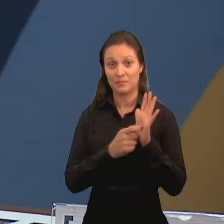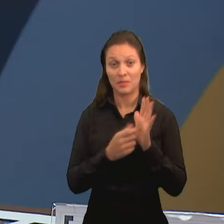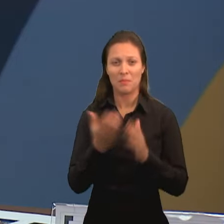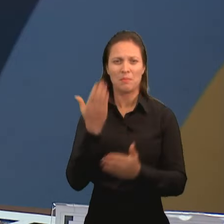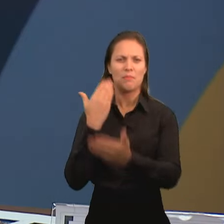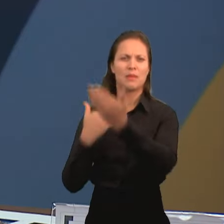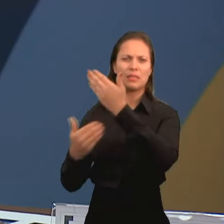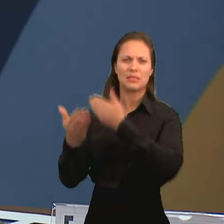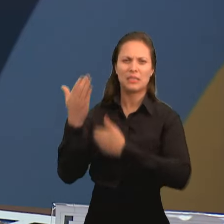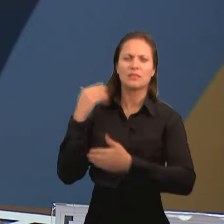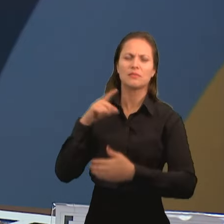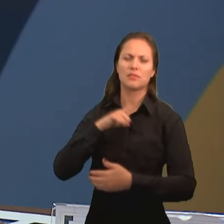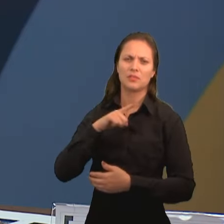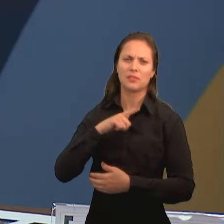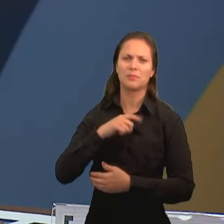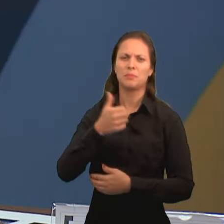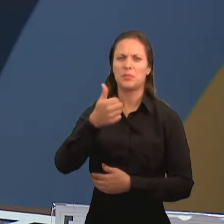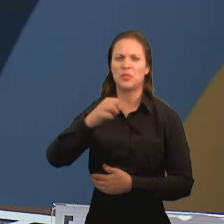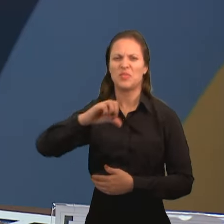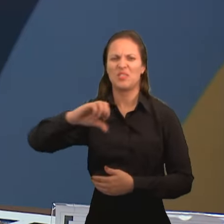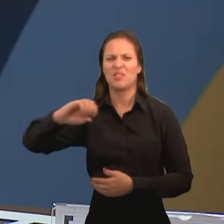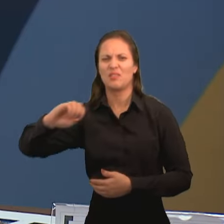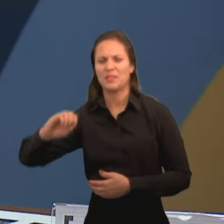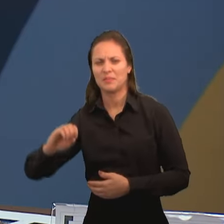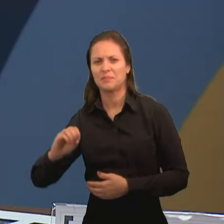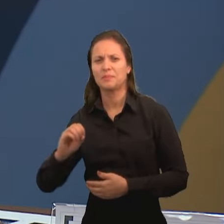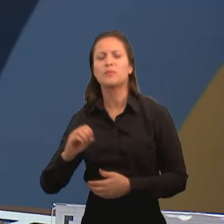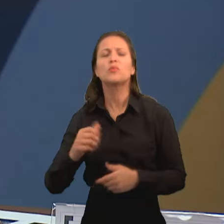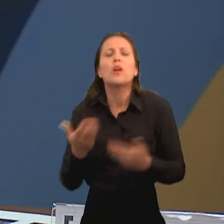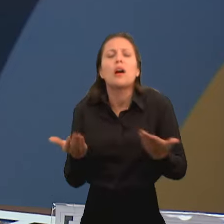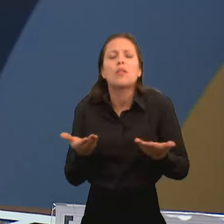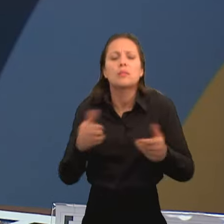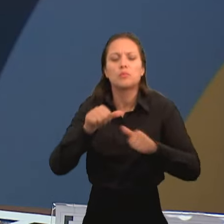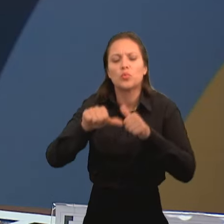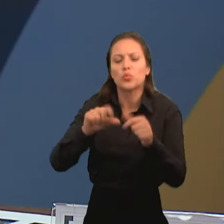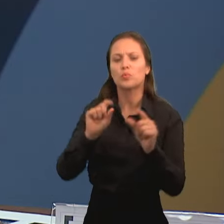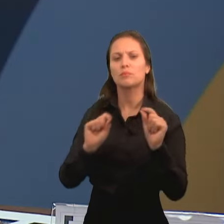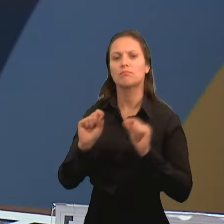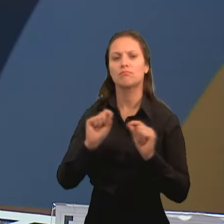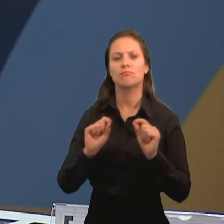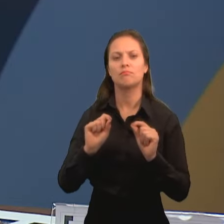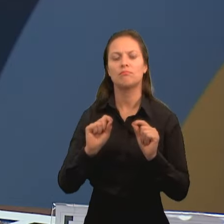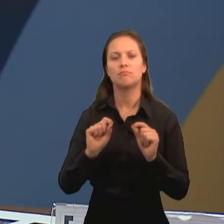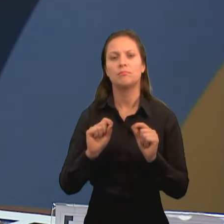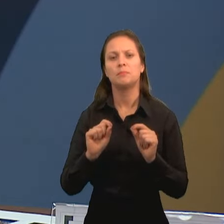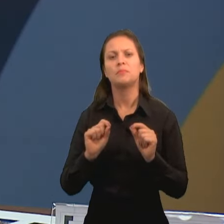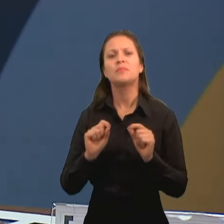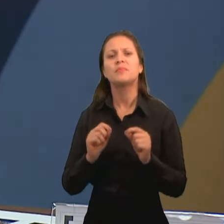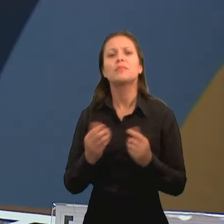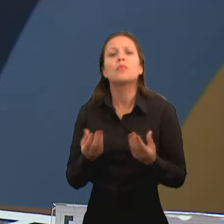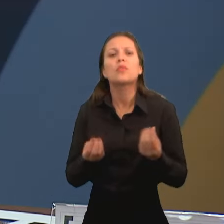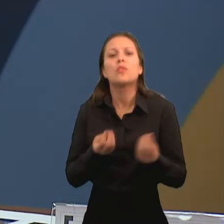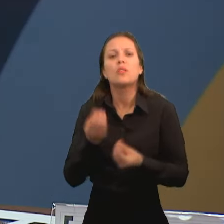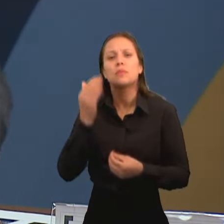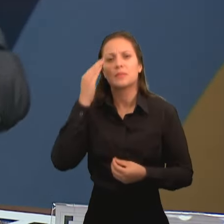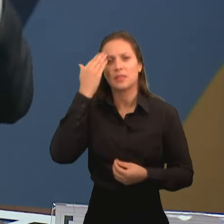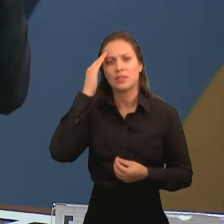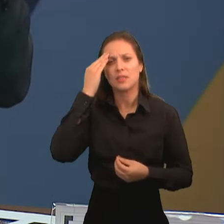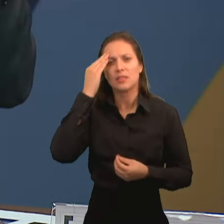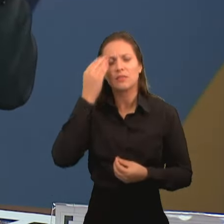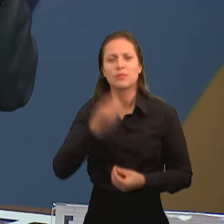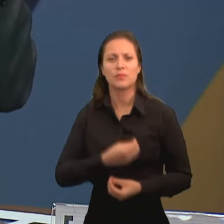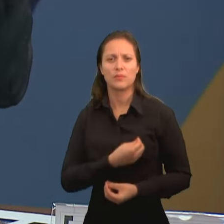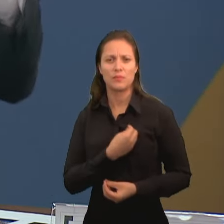en la década del 90. Ya lo sabemos hace mucho, qué es lo que cambió. Y para